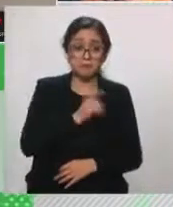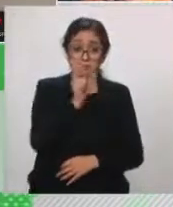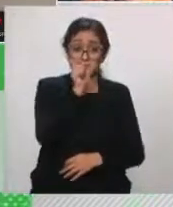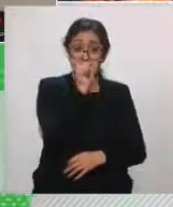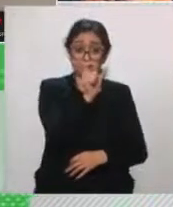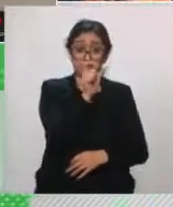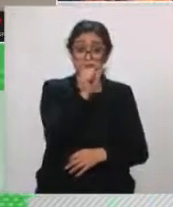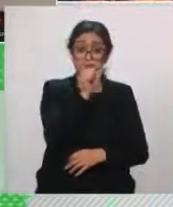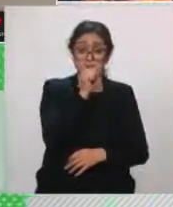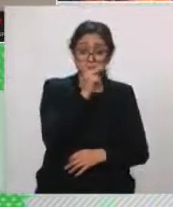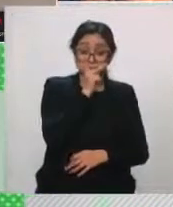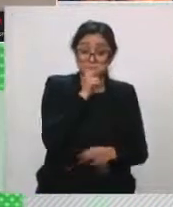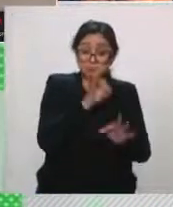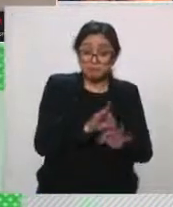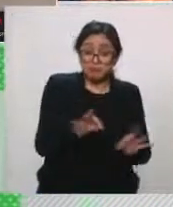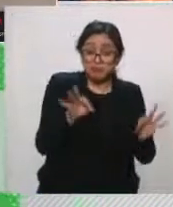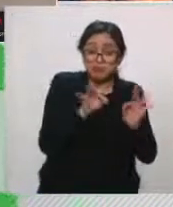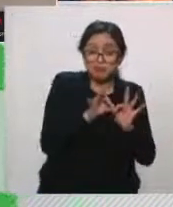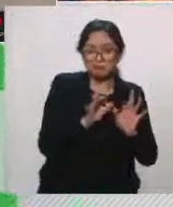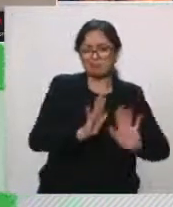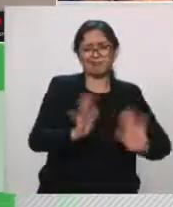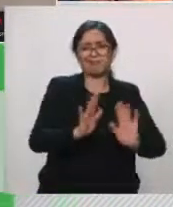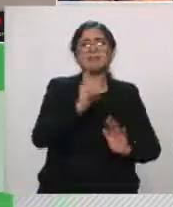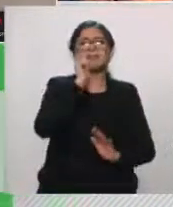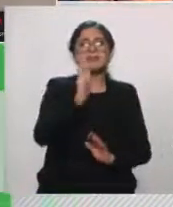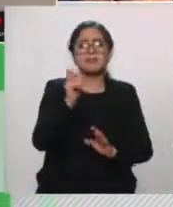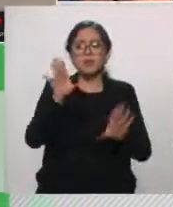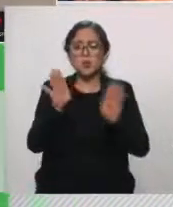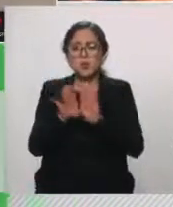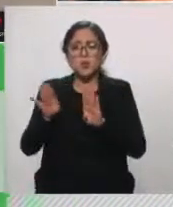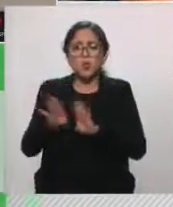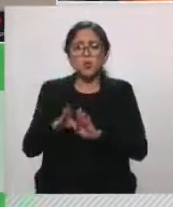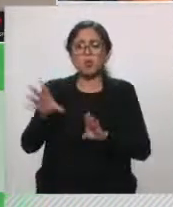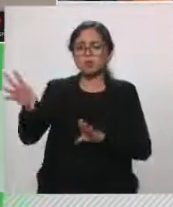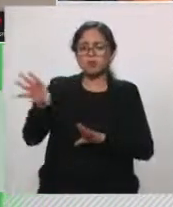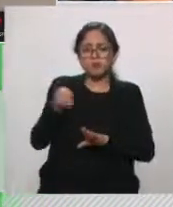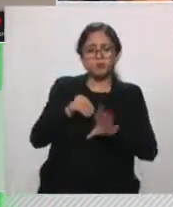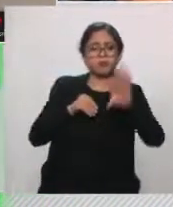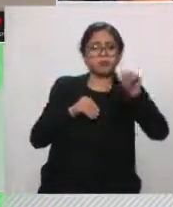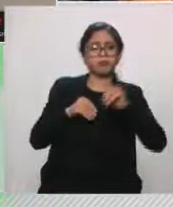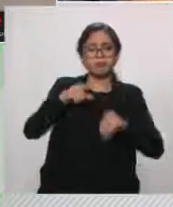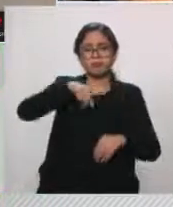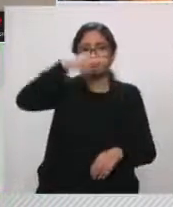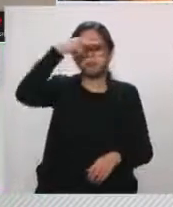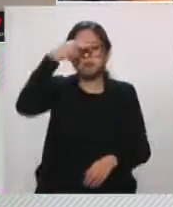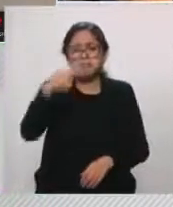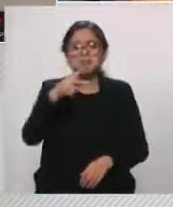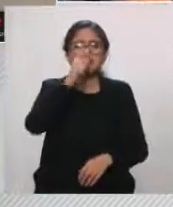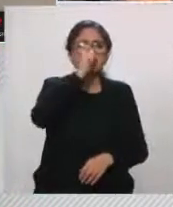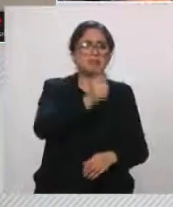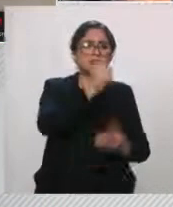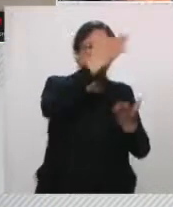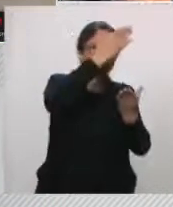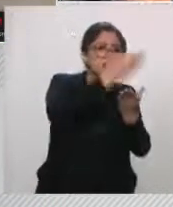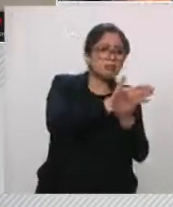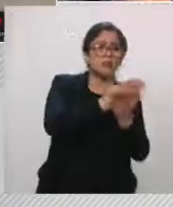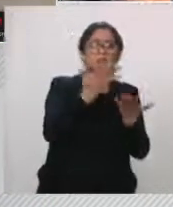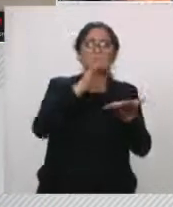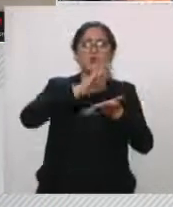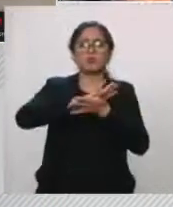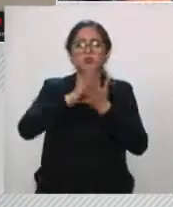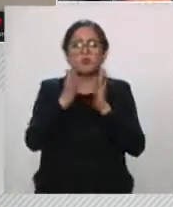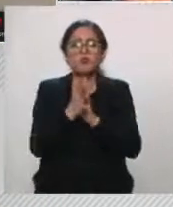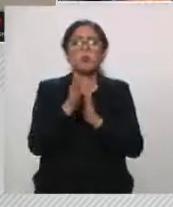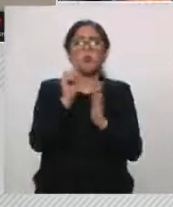palabra, sino el contenido, y qué más mexicano que el taco, la tortilla, el tamal, en última